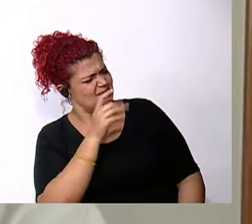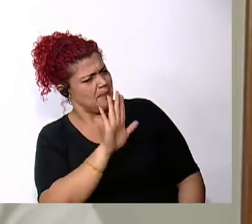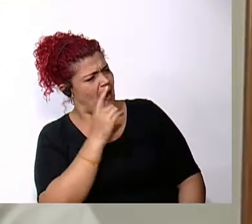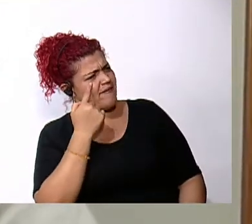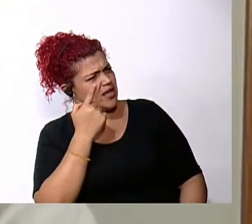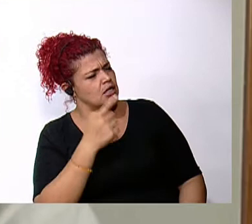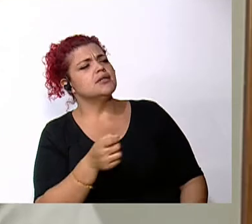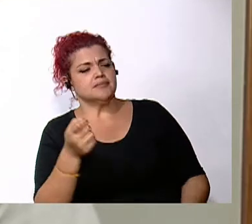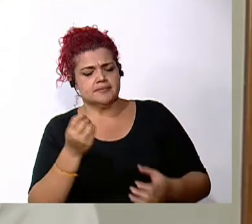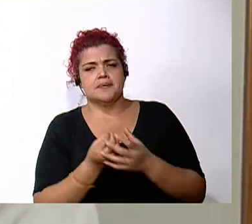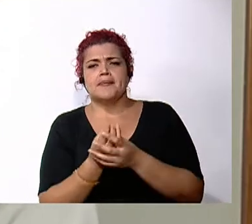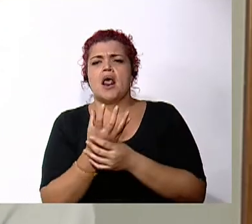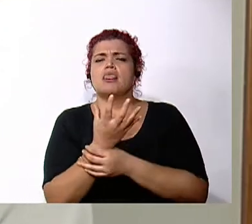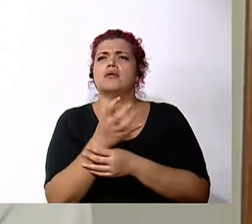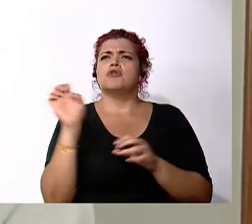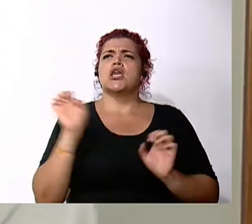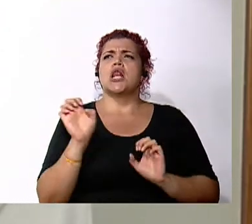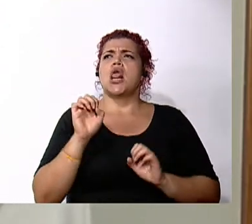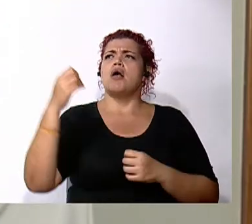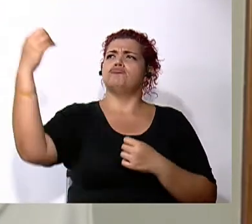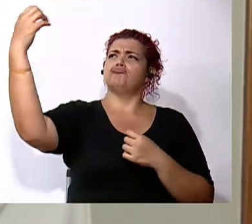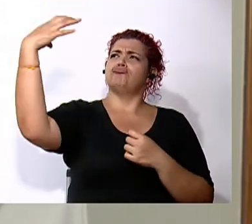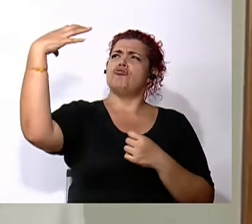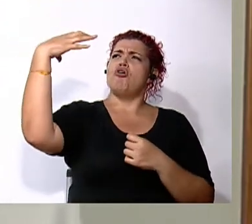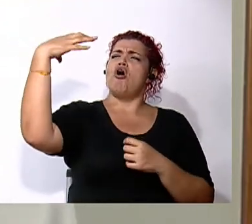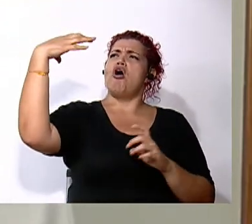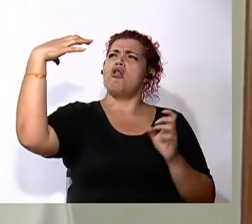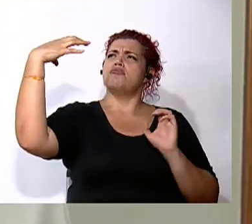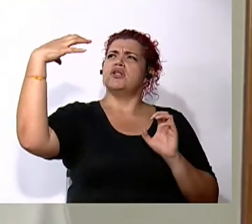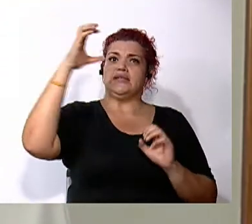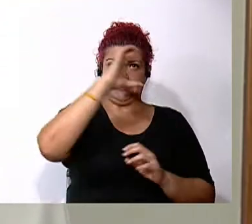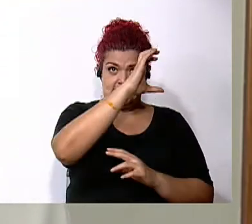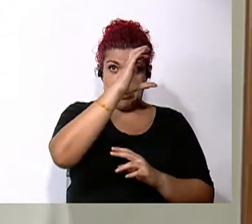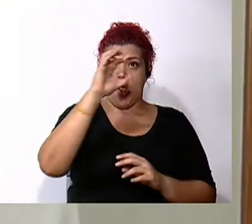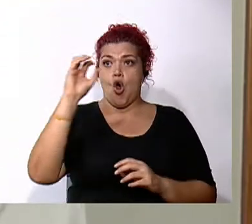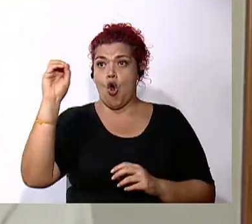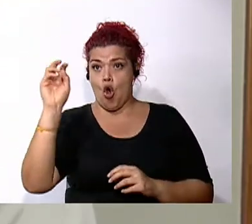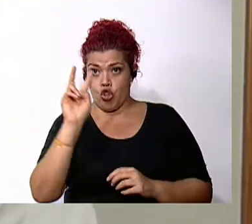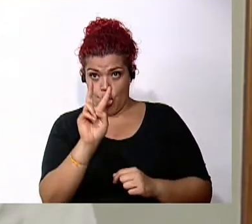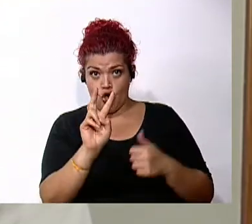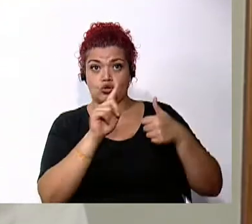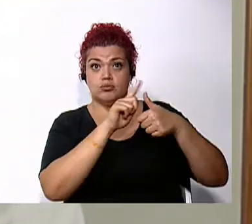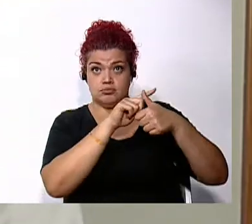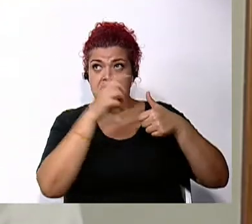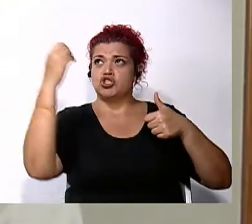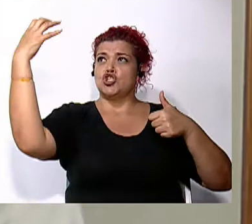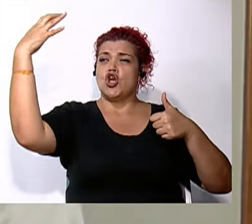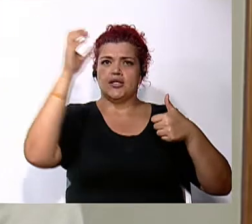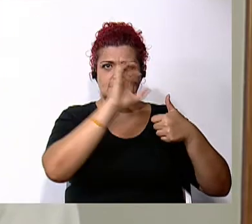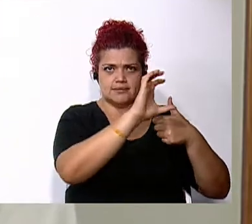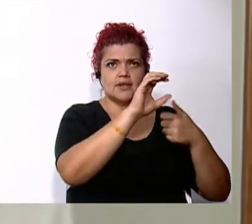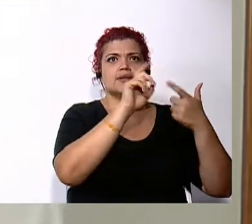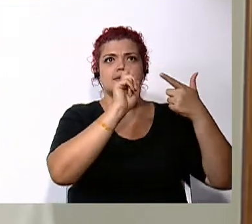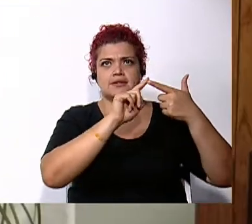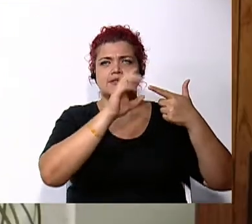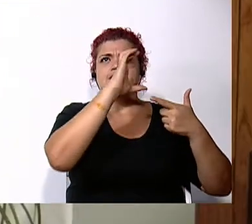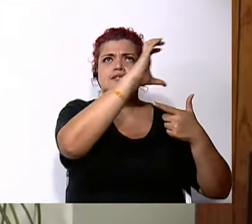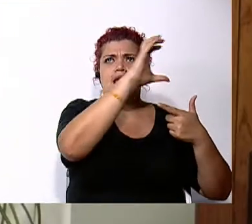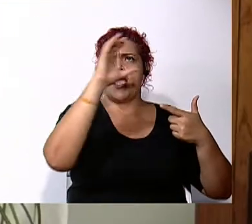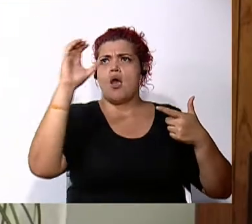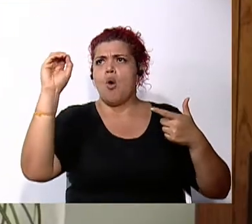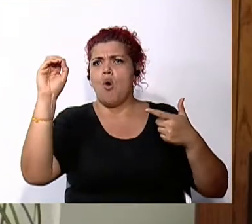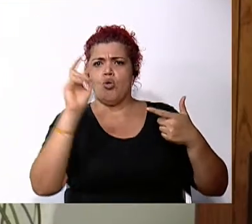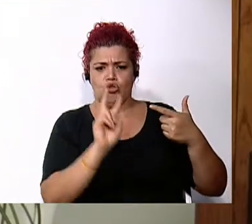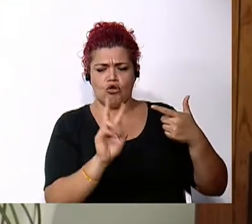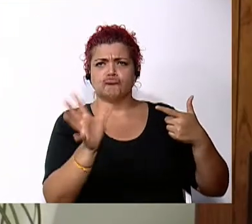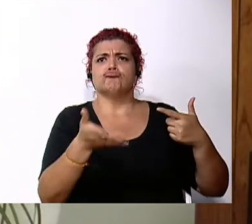de la luz del sol y con eso CO2 y el agua que les llega producen sus propios azúcares,